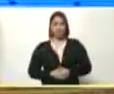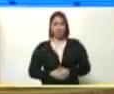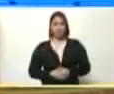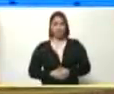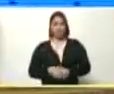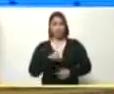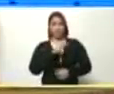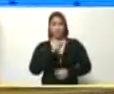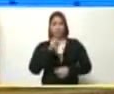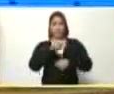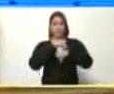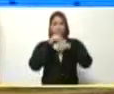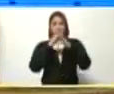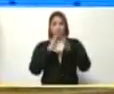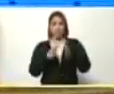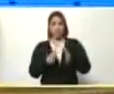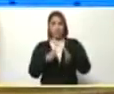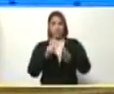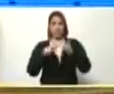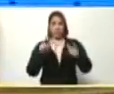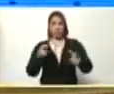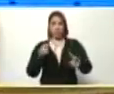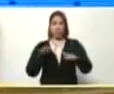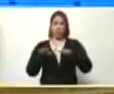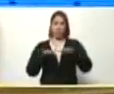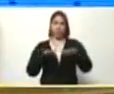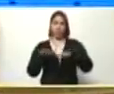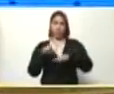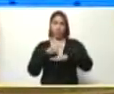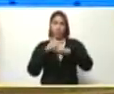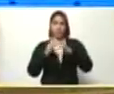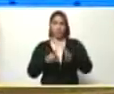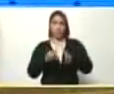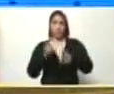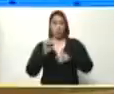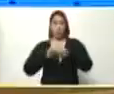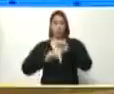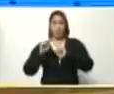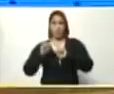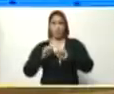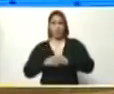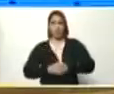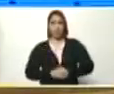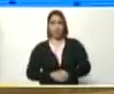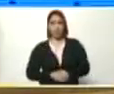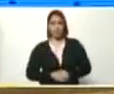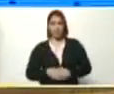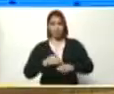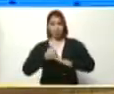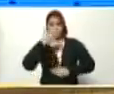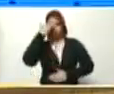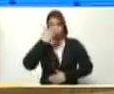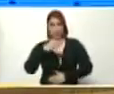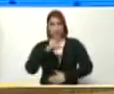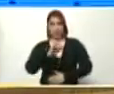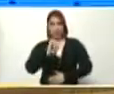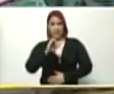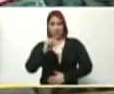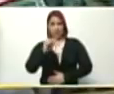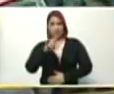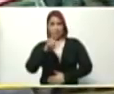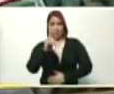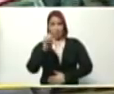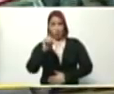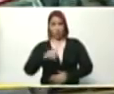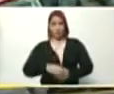viceministra de Servicios de Personal y Logística del Ministerio de la Defensa. Mayor general Ricardo Nicodemo